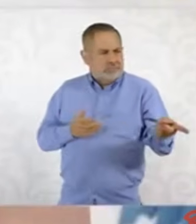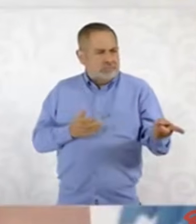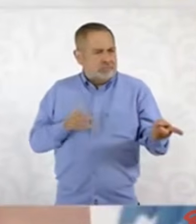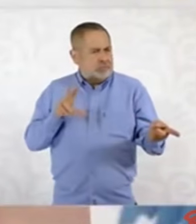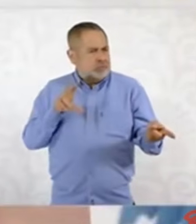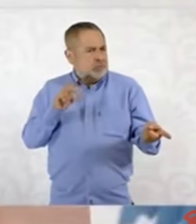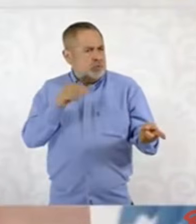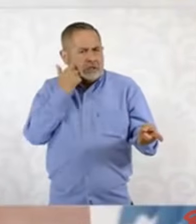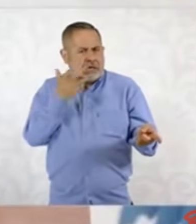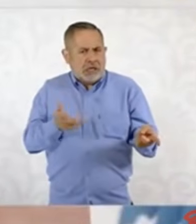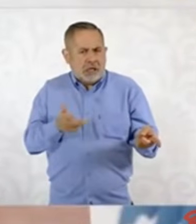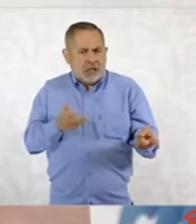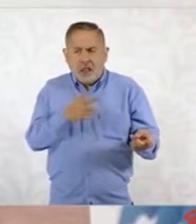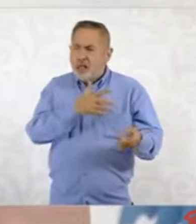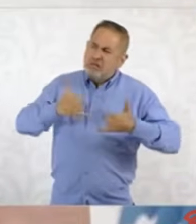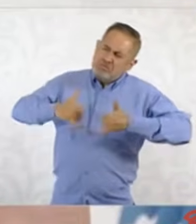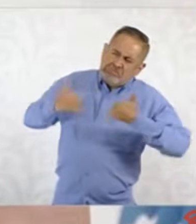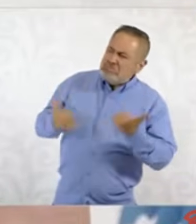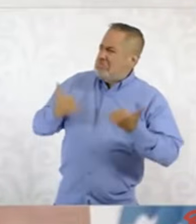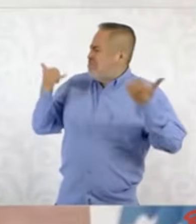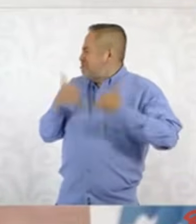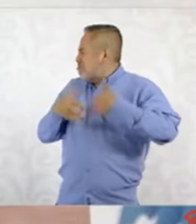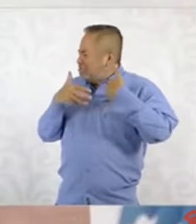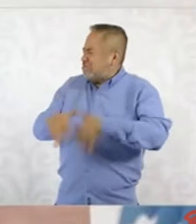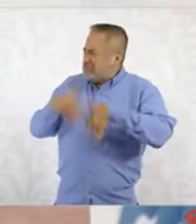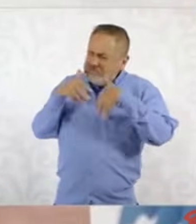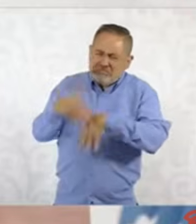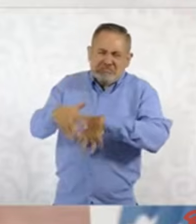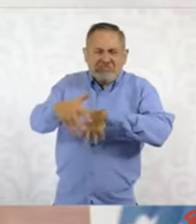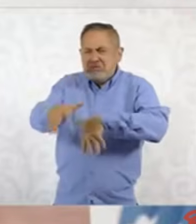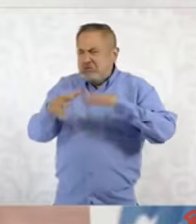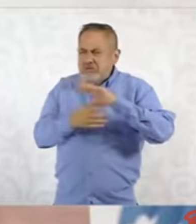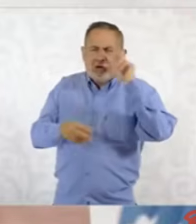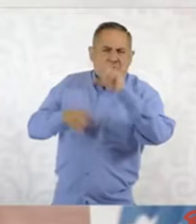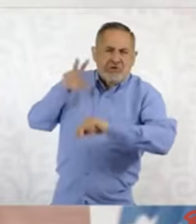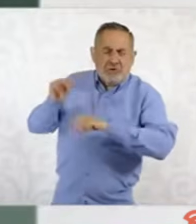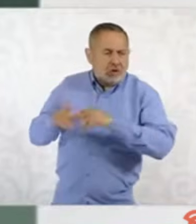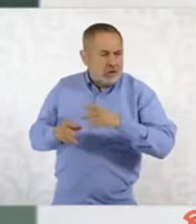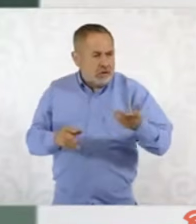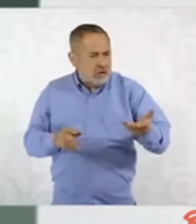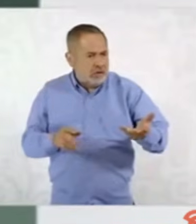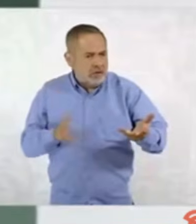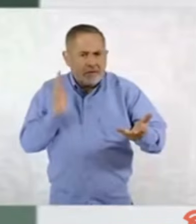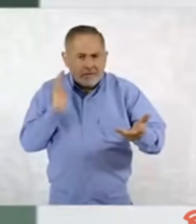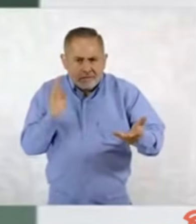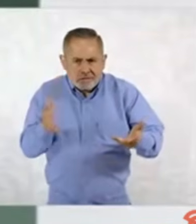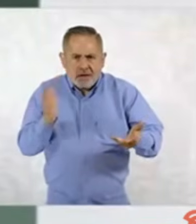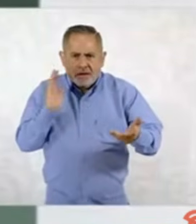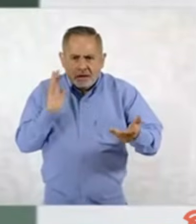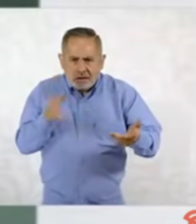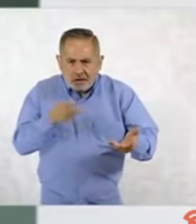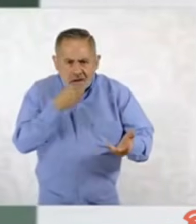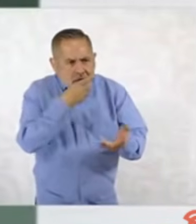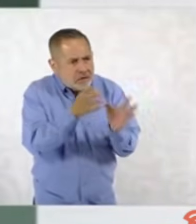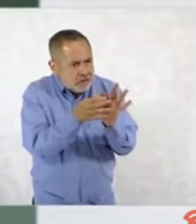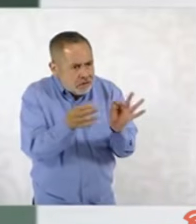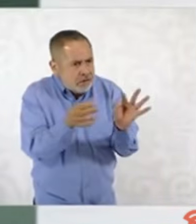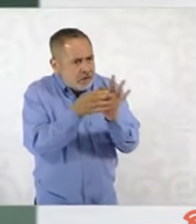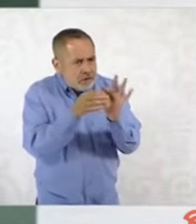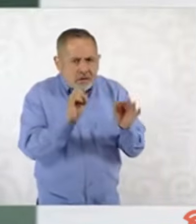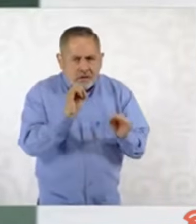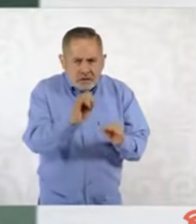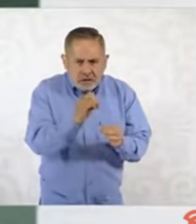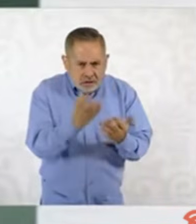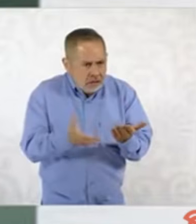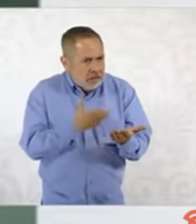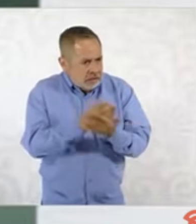recurre a este tipo de manifestaciones, si hay una atención a las demandas del